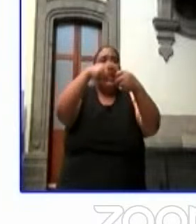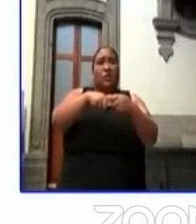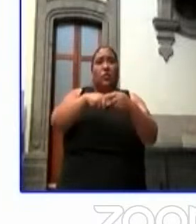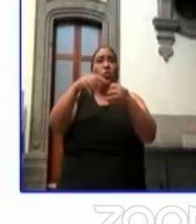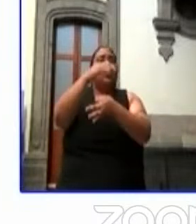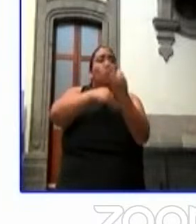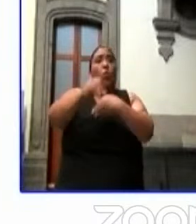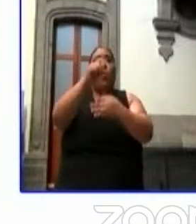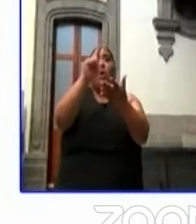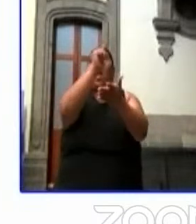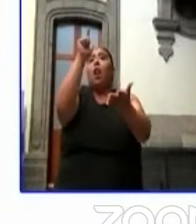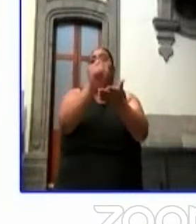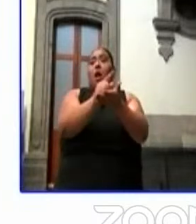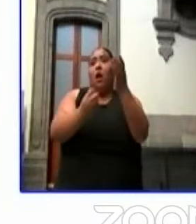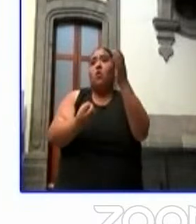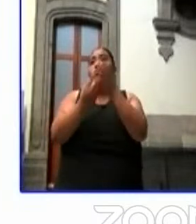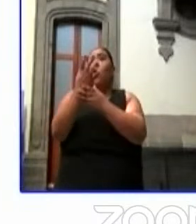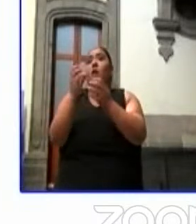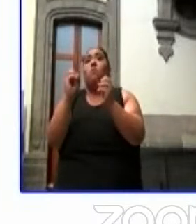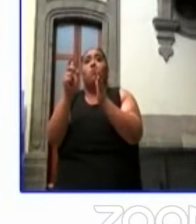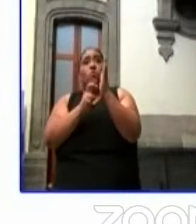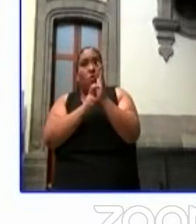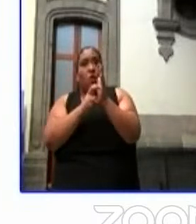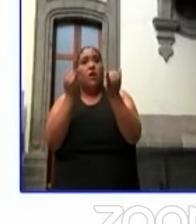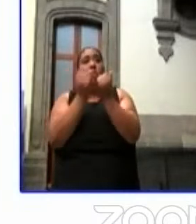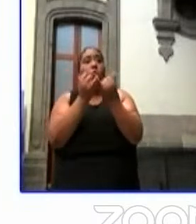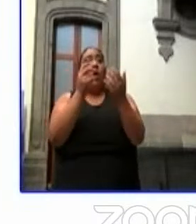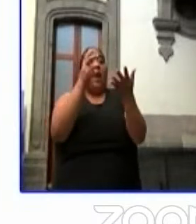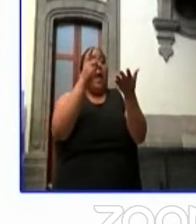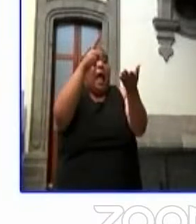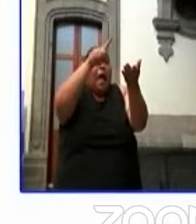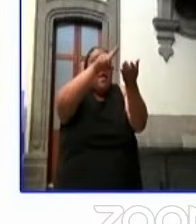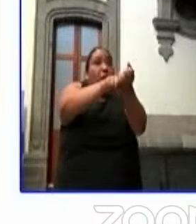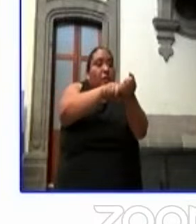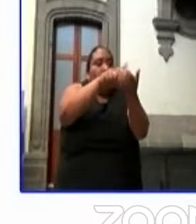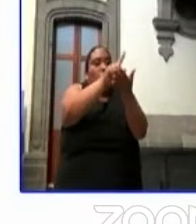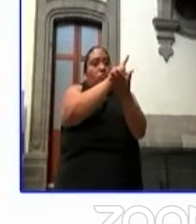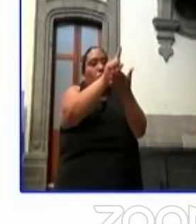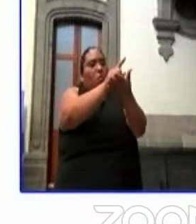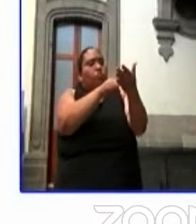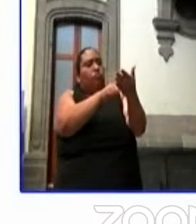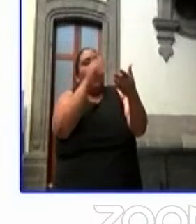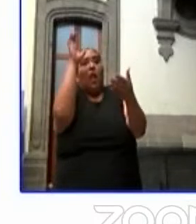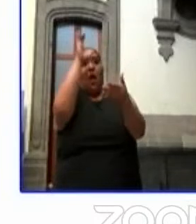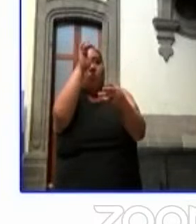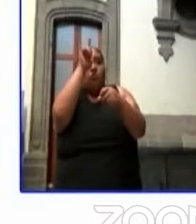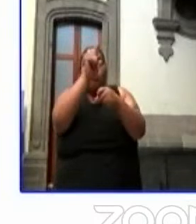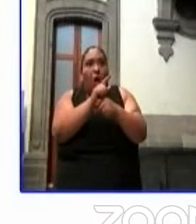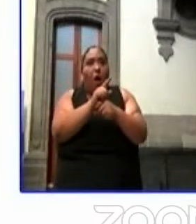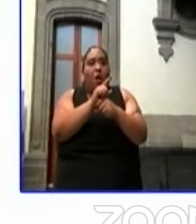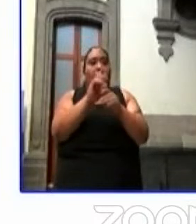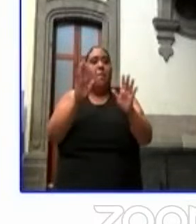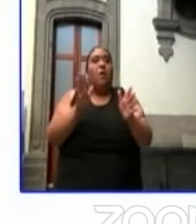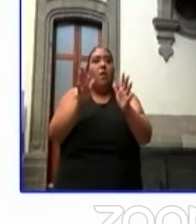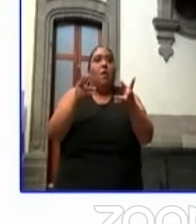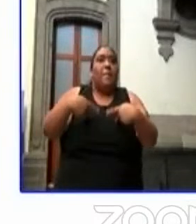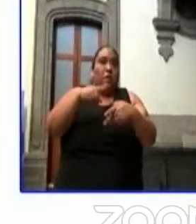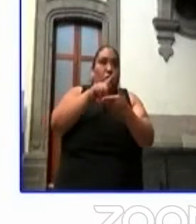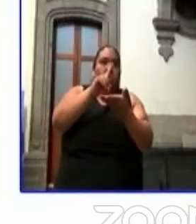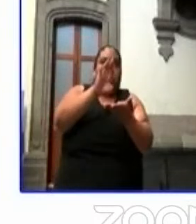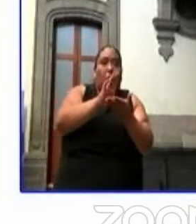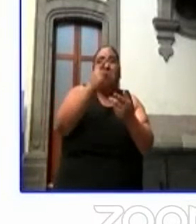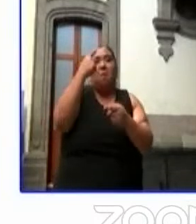públicas. Es propiciar cambios en la cultura de inclusión para la población en general, para favorecer la igualdad